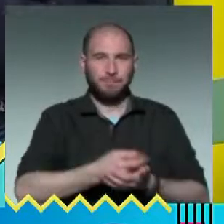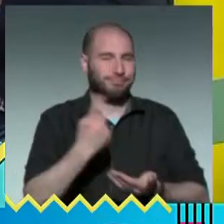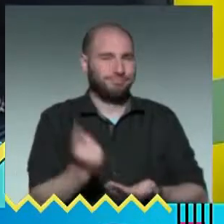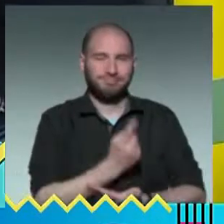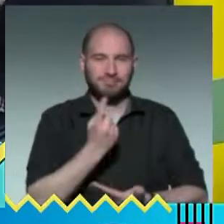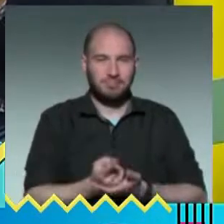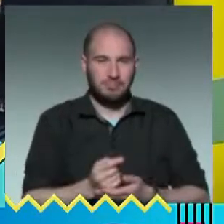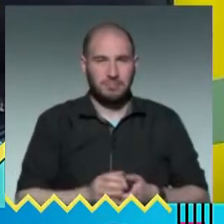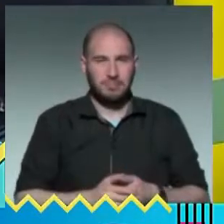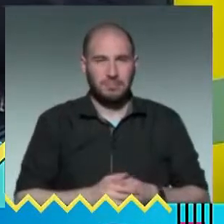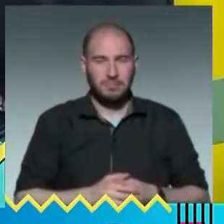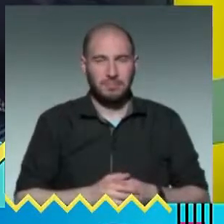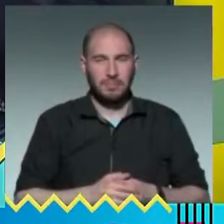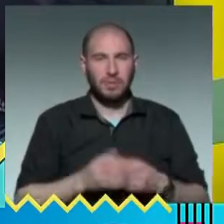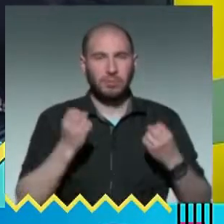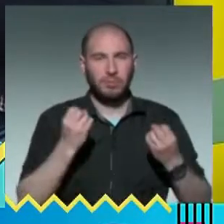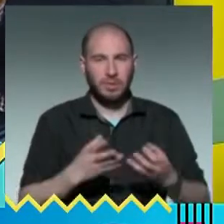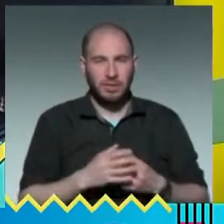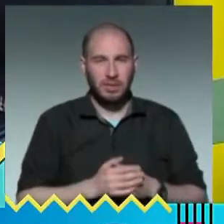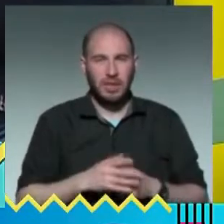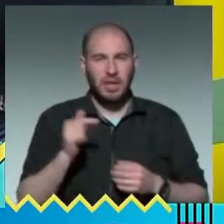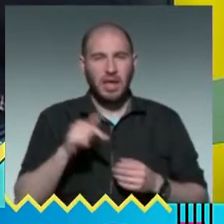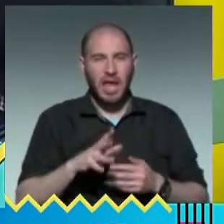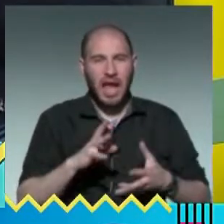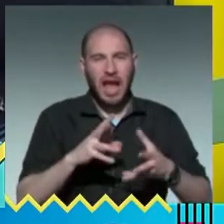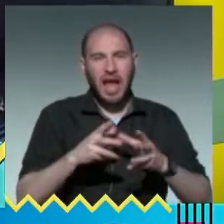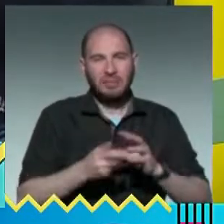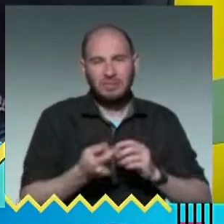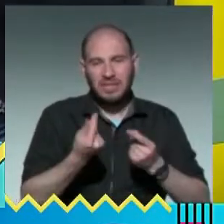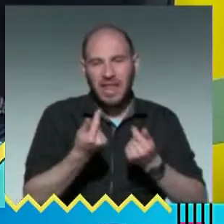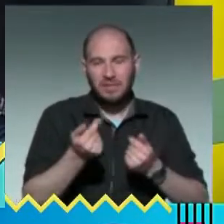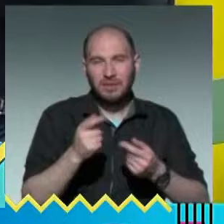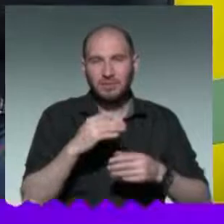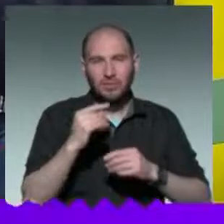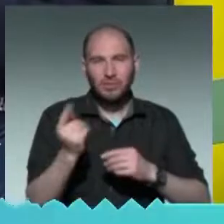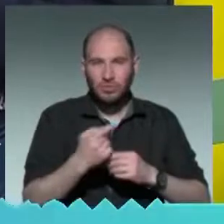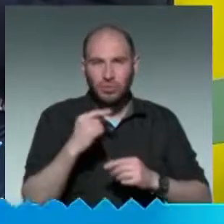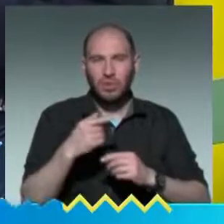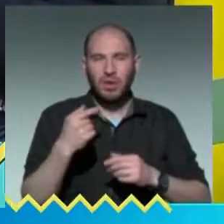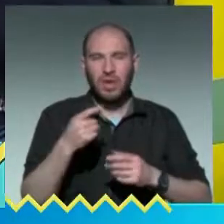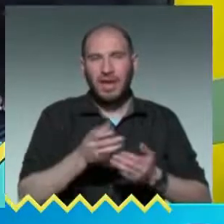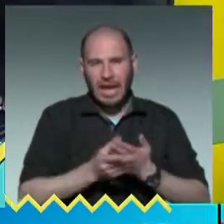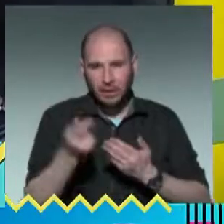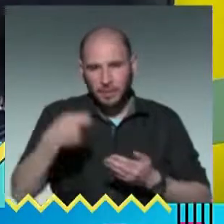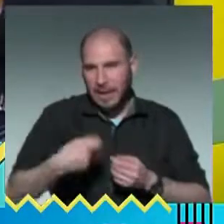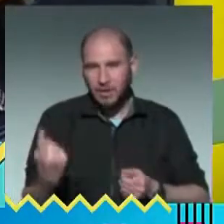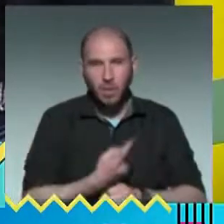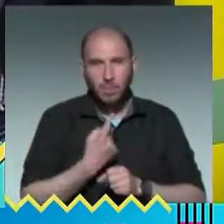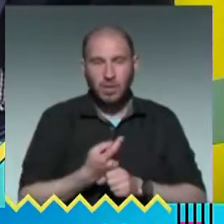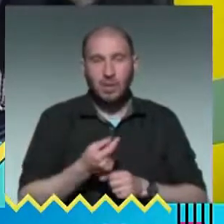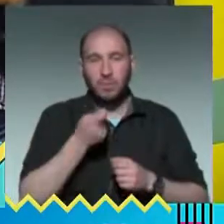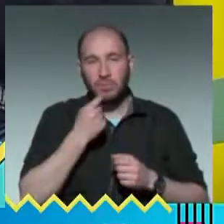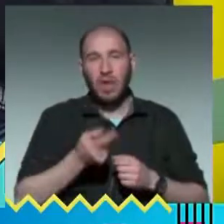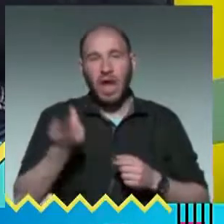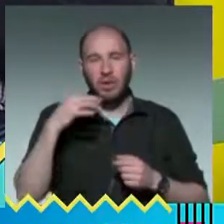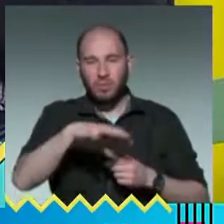situación, sobre todo porque no ha habido un acomodamiento tarifario que nos lleve a ir haciéndole frente a los costos paulatinamente, como sí ha ocurrido en